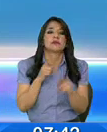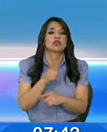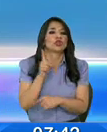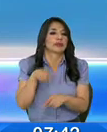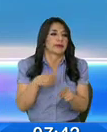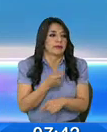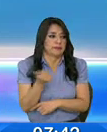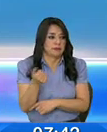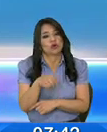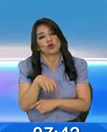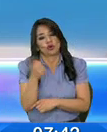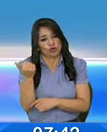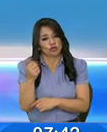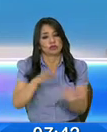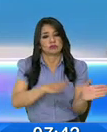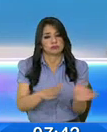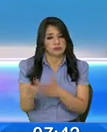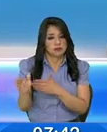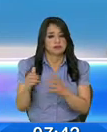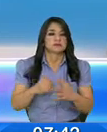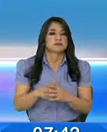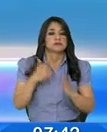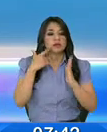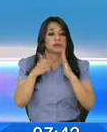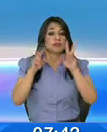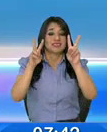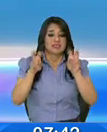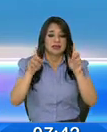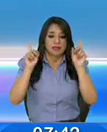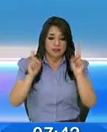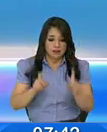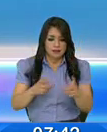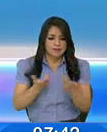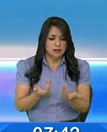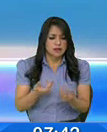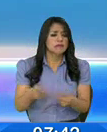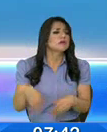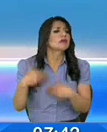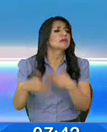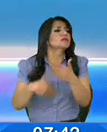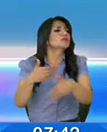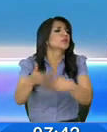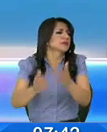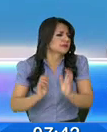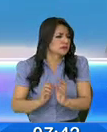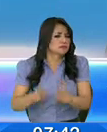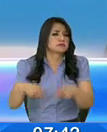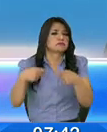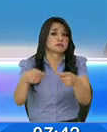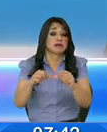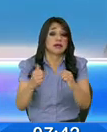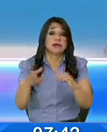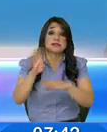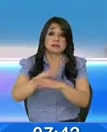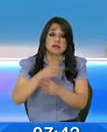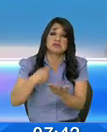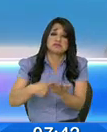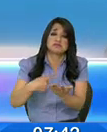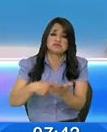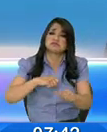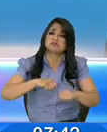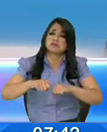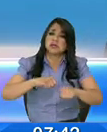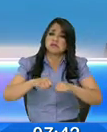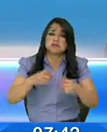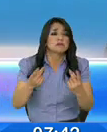urgente no ciertos temas que debieron haber sido enviados de boca línea para que la asamblea pueda tramitar los